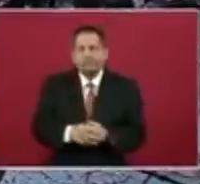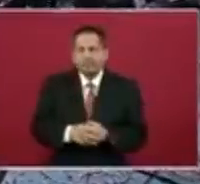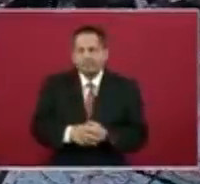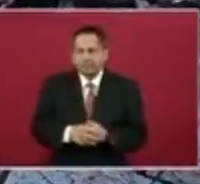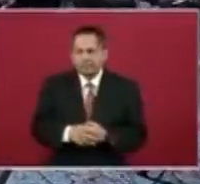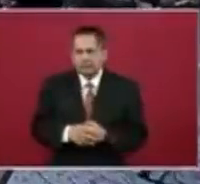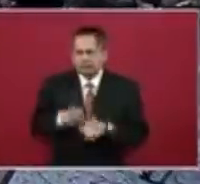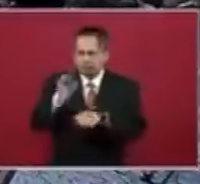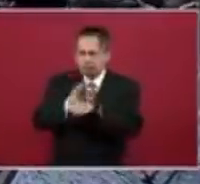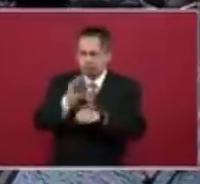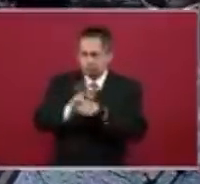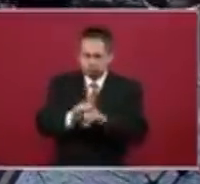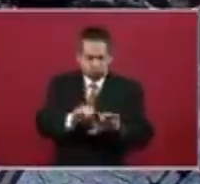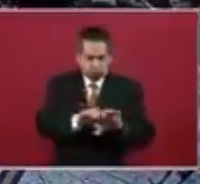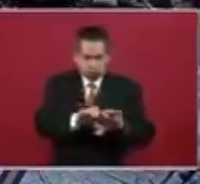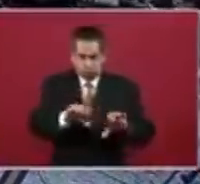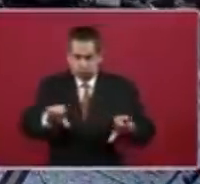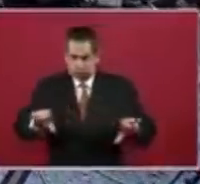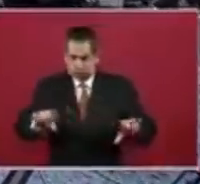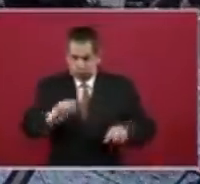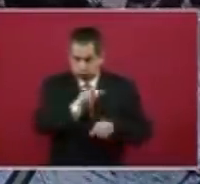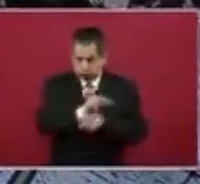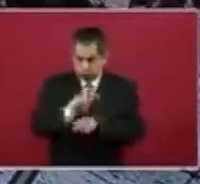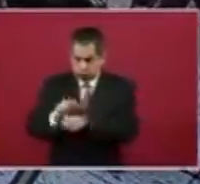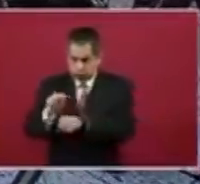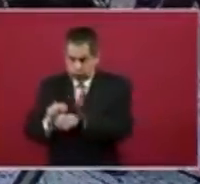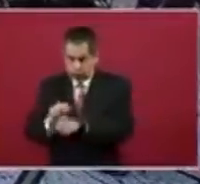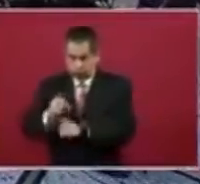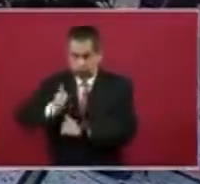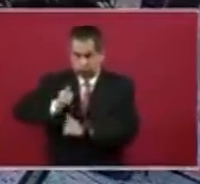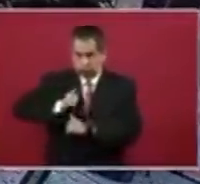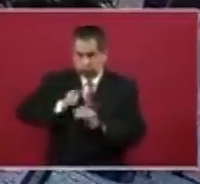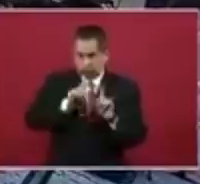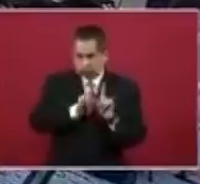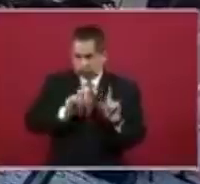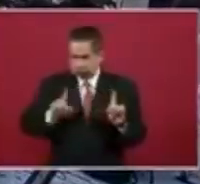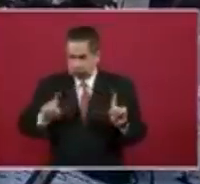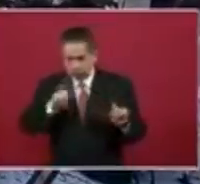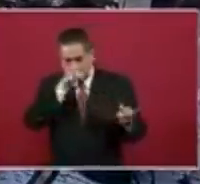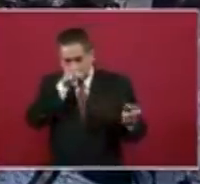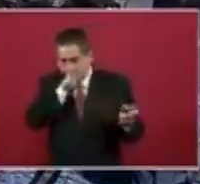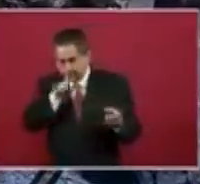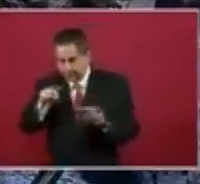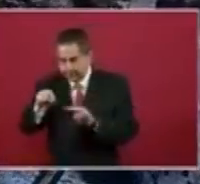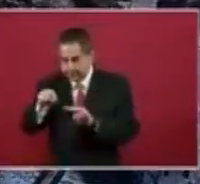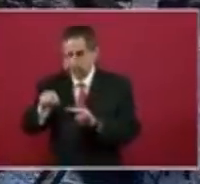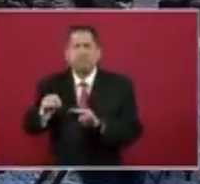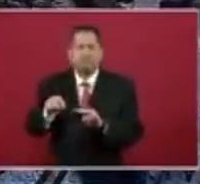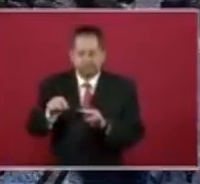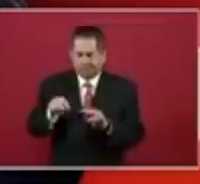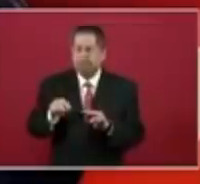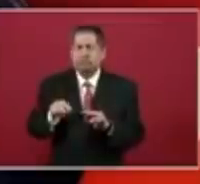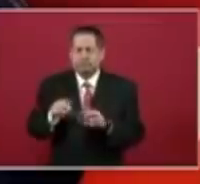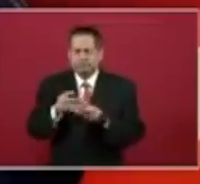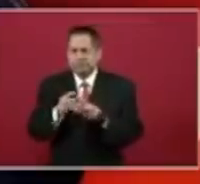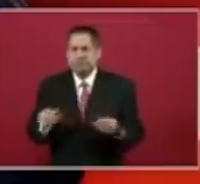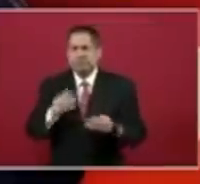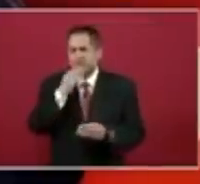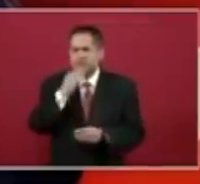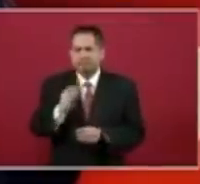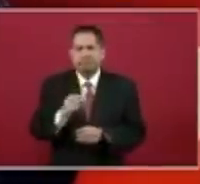de los ductos, es una inspección disuasiva que ha sido muy efectiva y se